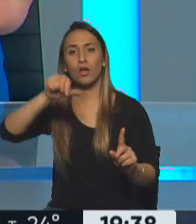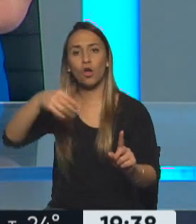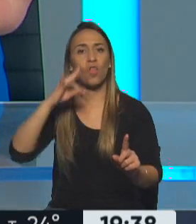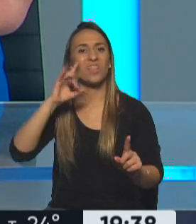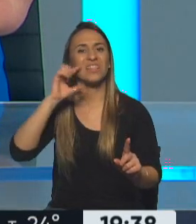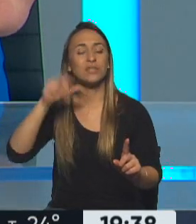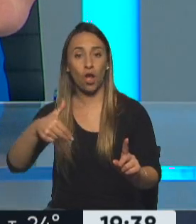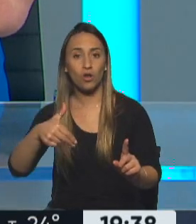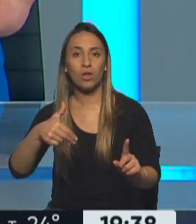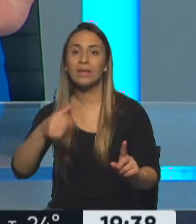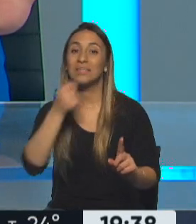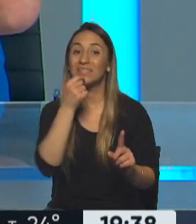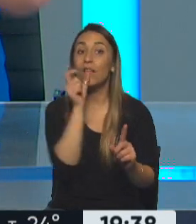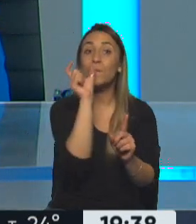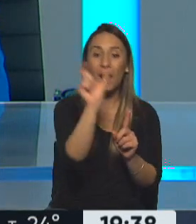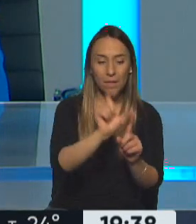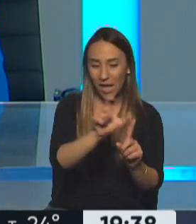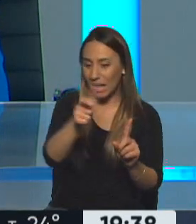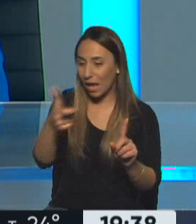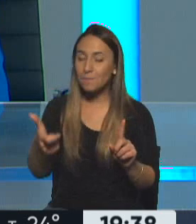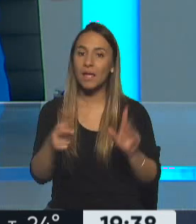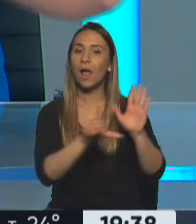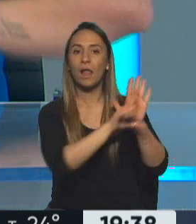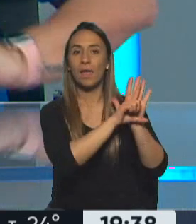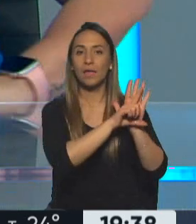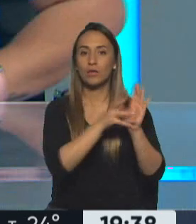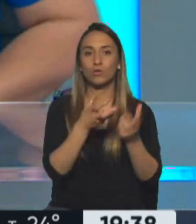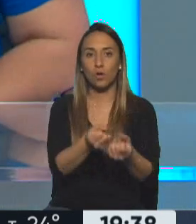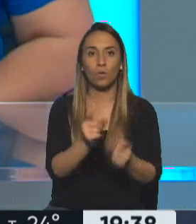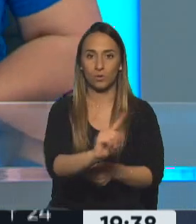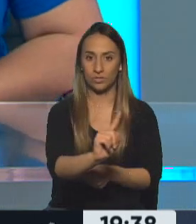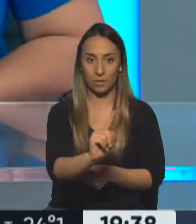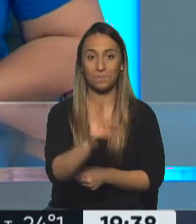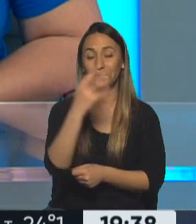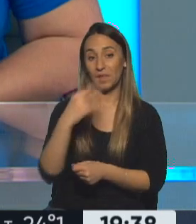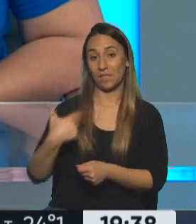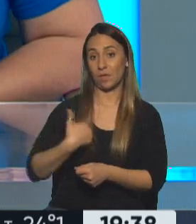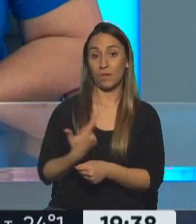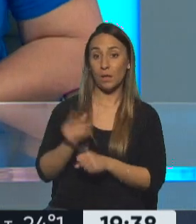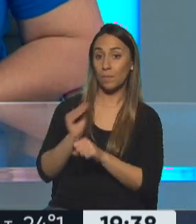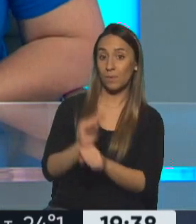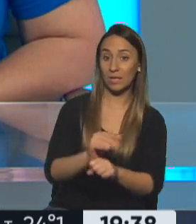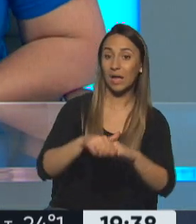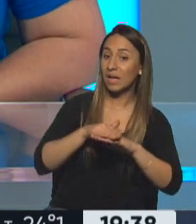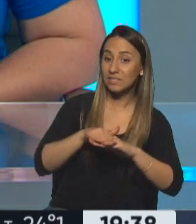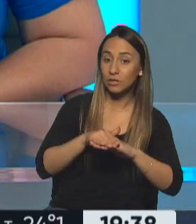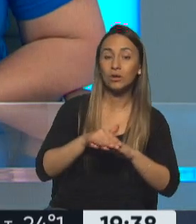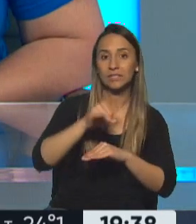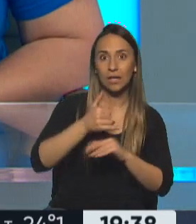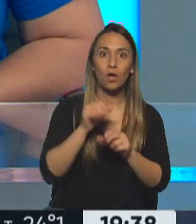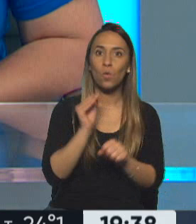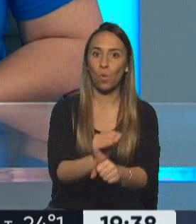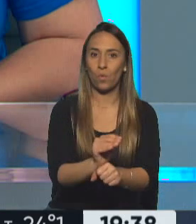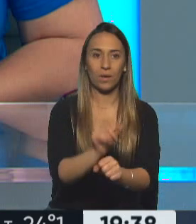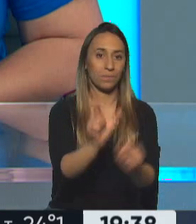la cobertura justamente de las leyes, como por ejemplo la de prestaciones básicas, que sí cubre los trastornos del espectro autista. Hoy